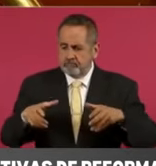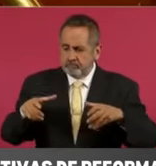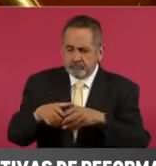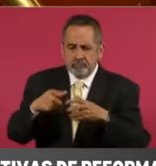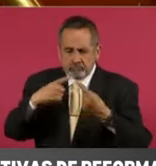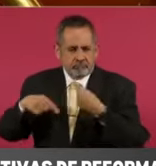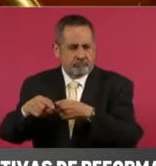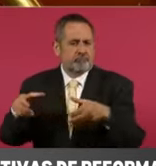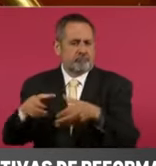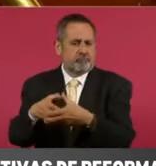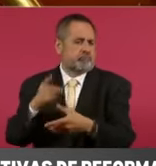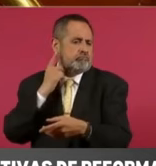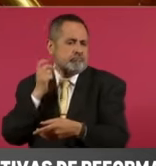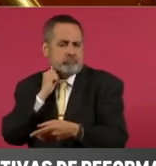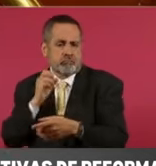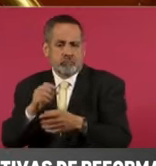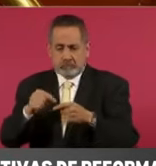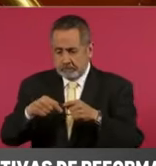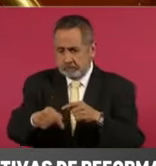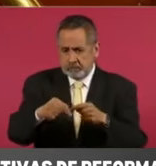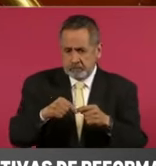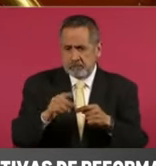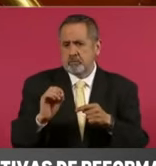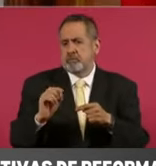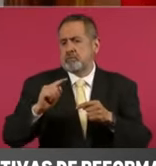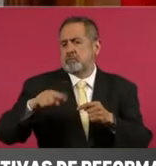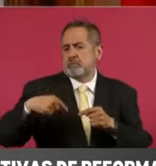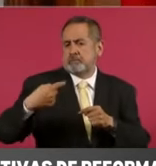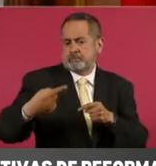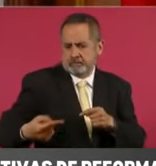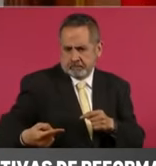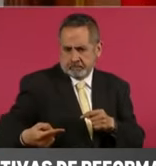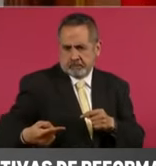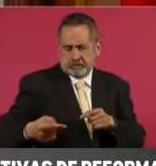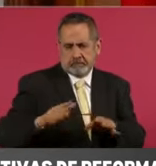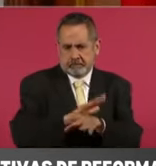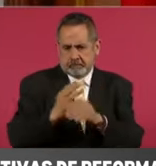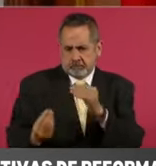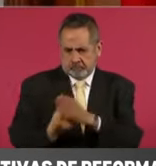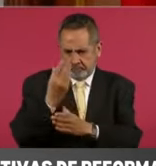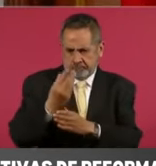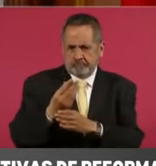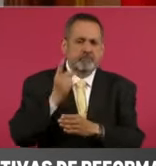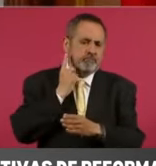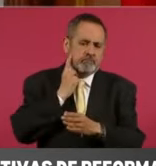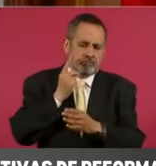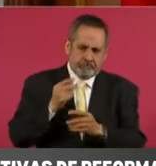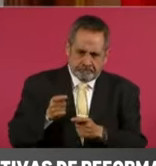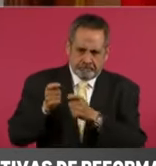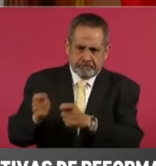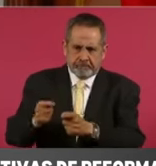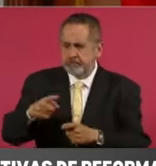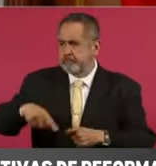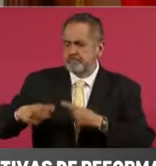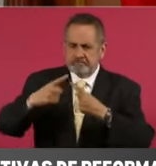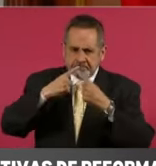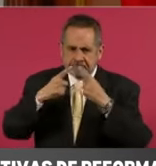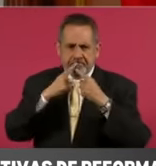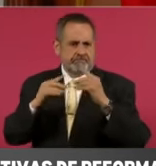legislatura o en la próxima, se analicen,